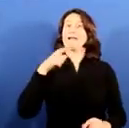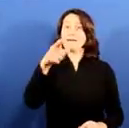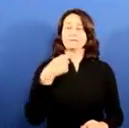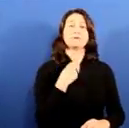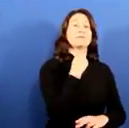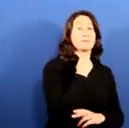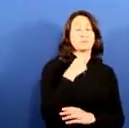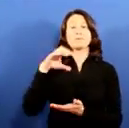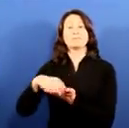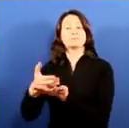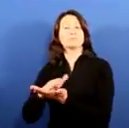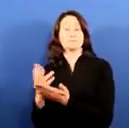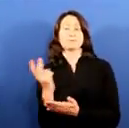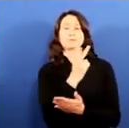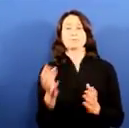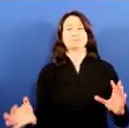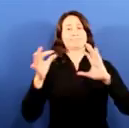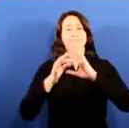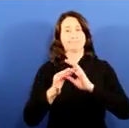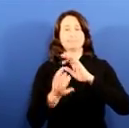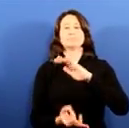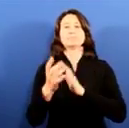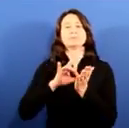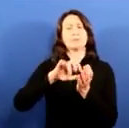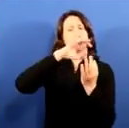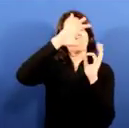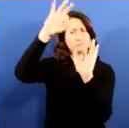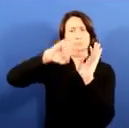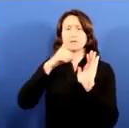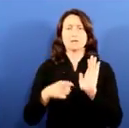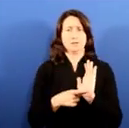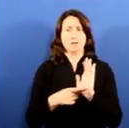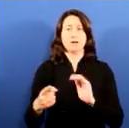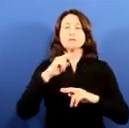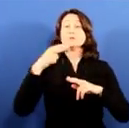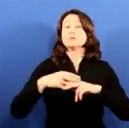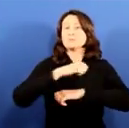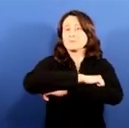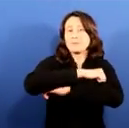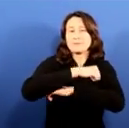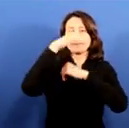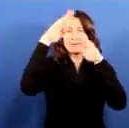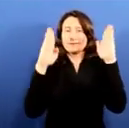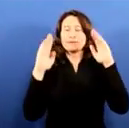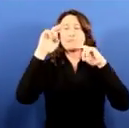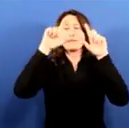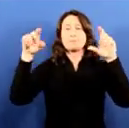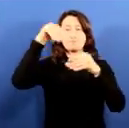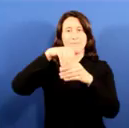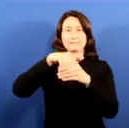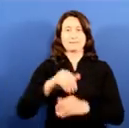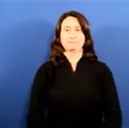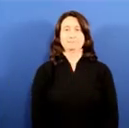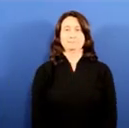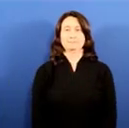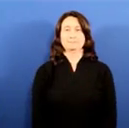cantidad que asciende a 440.000 euros. La ventanilla empresarial es un servicio integral destinado a los emprendedores